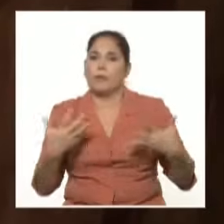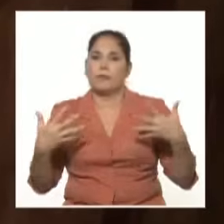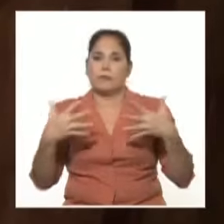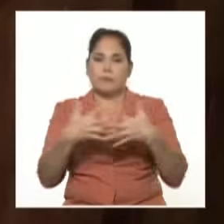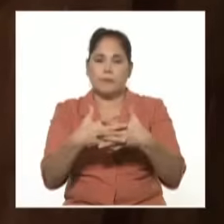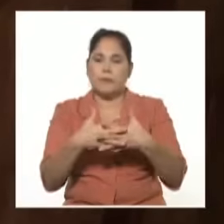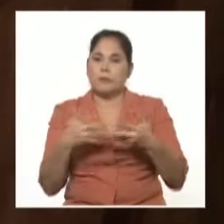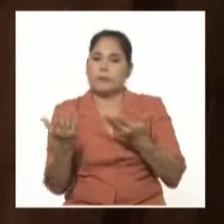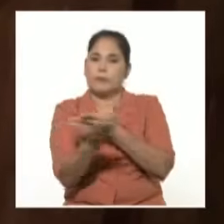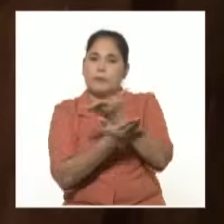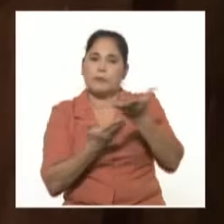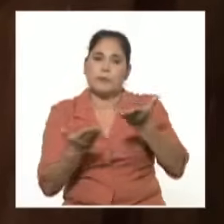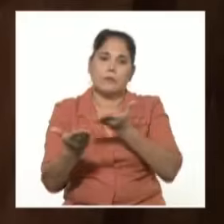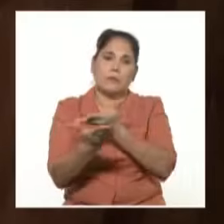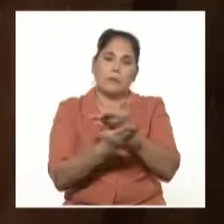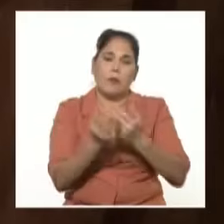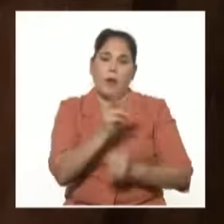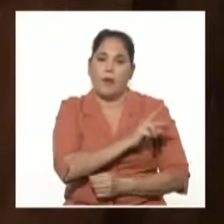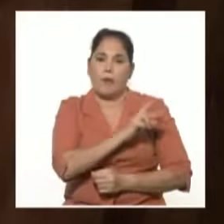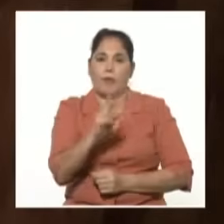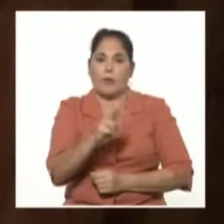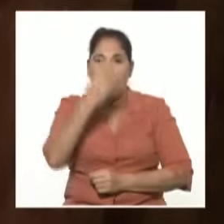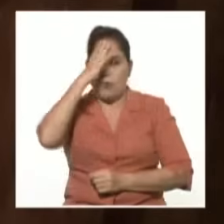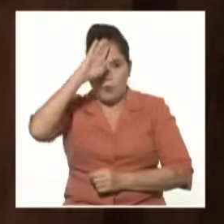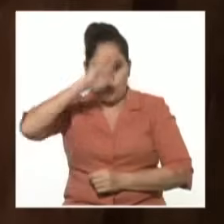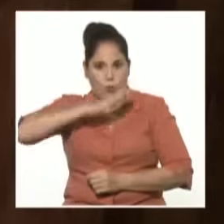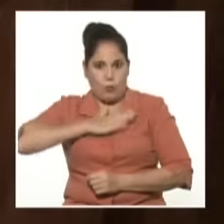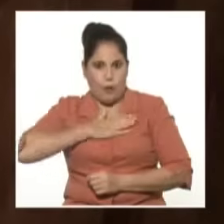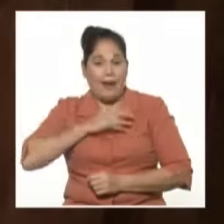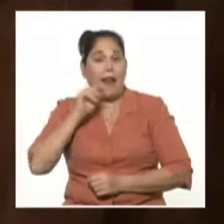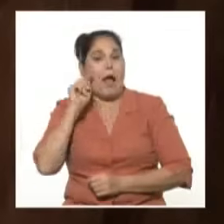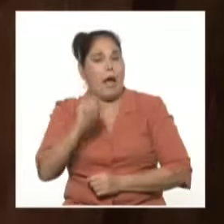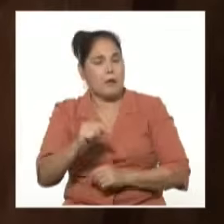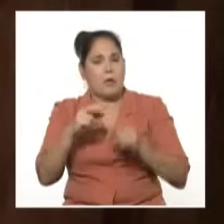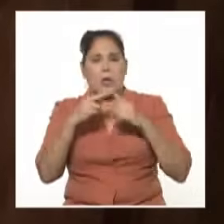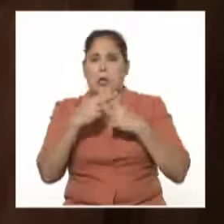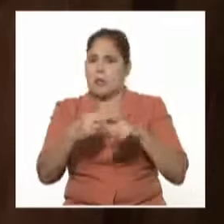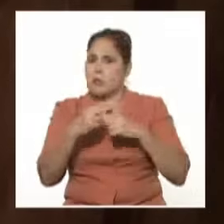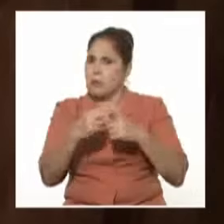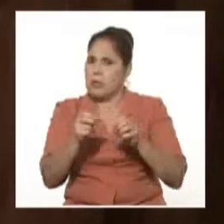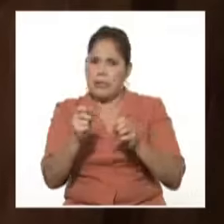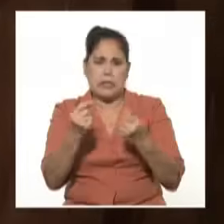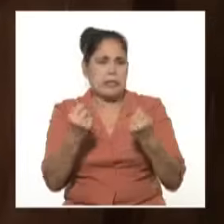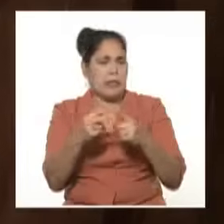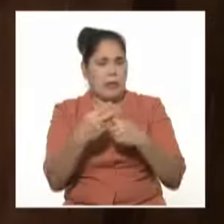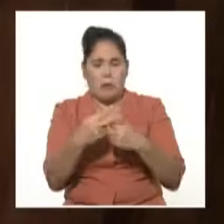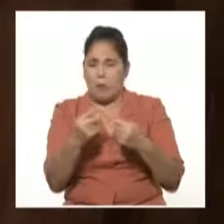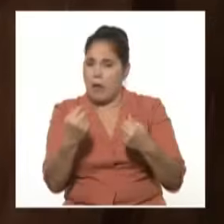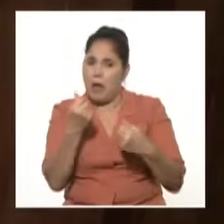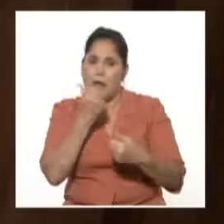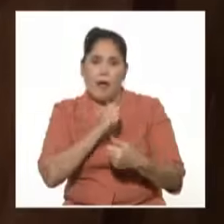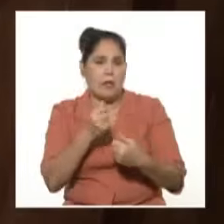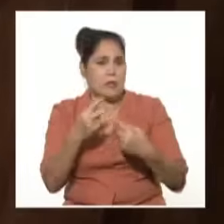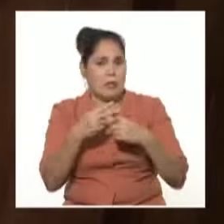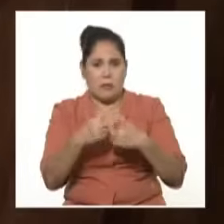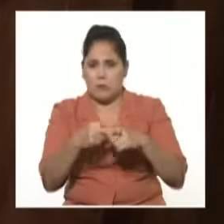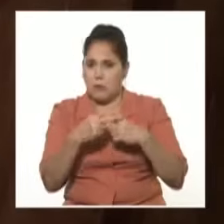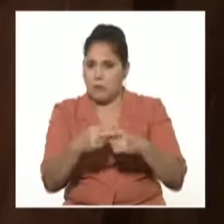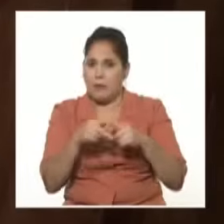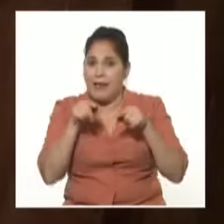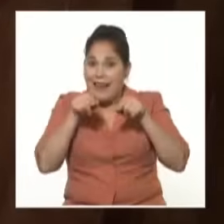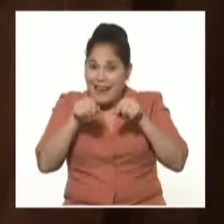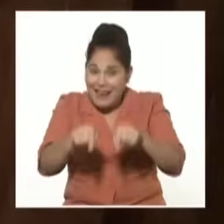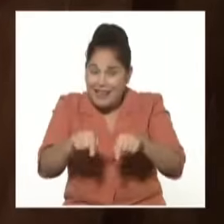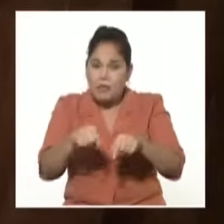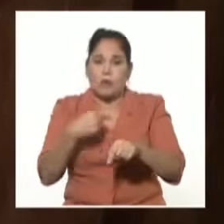de las fuerzas que sostienen a la revolución, brotan las soluciones a los problemas más acuciantes. Es algo